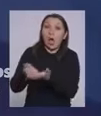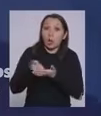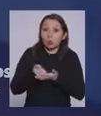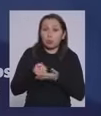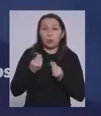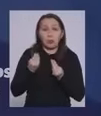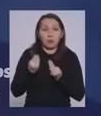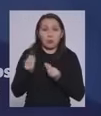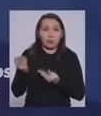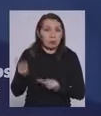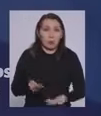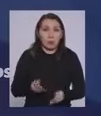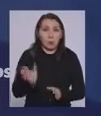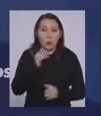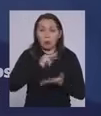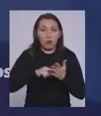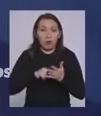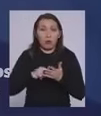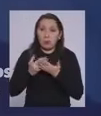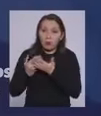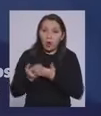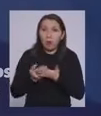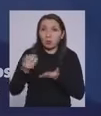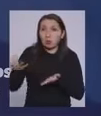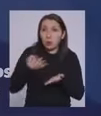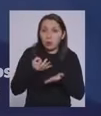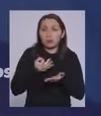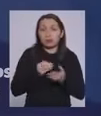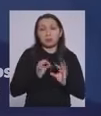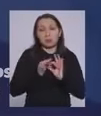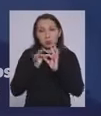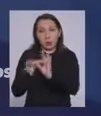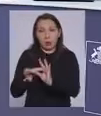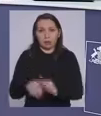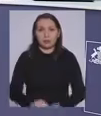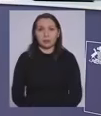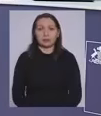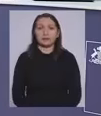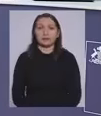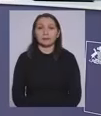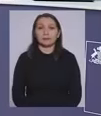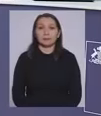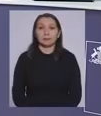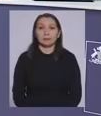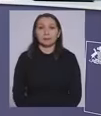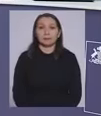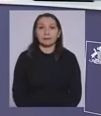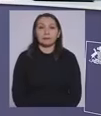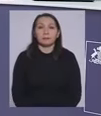es bienvenida y será analizada en su mérito. Muchas gracias.